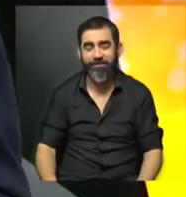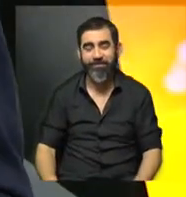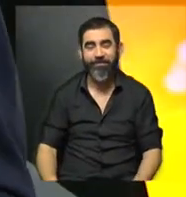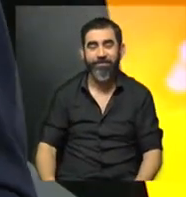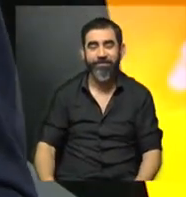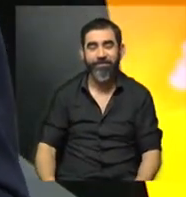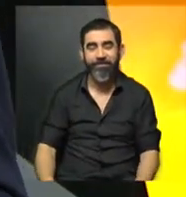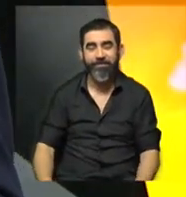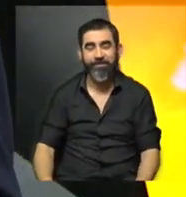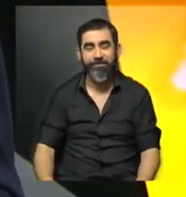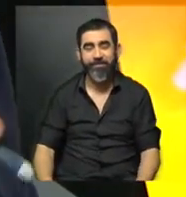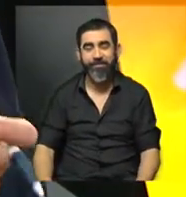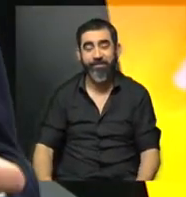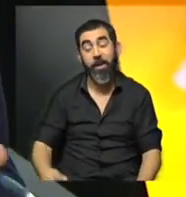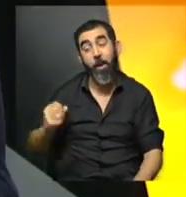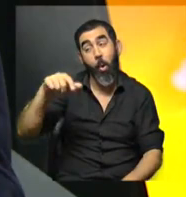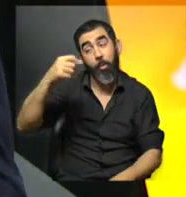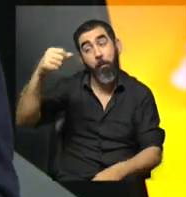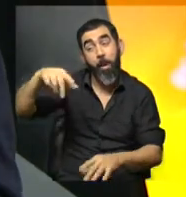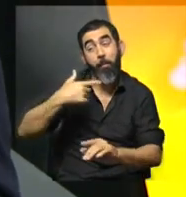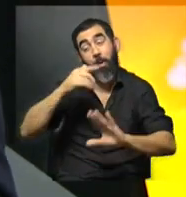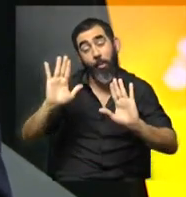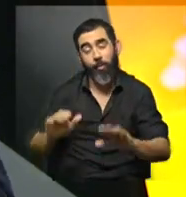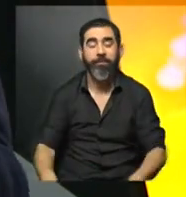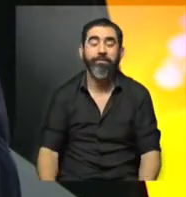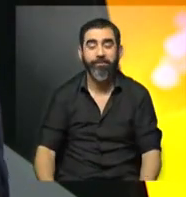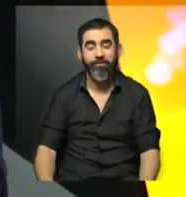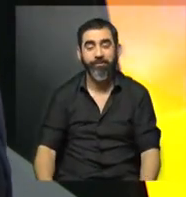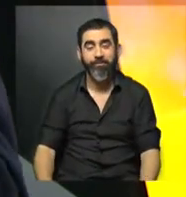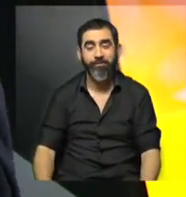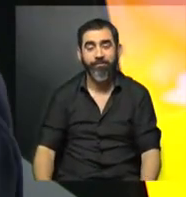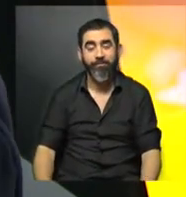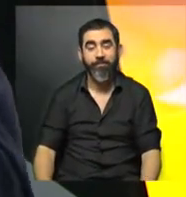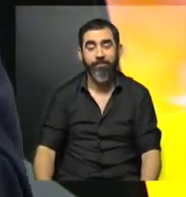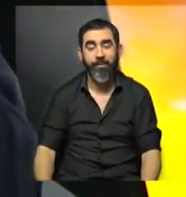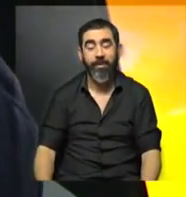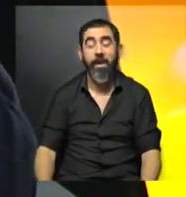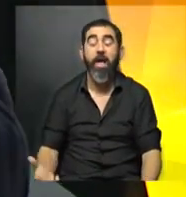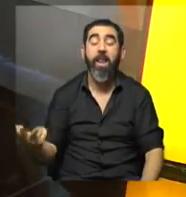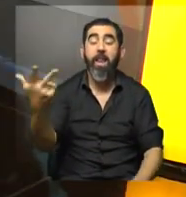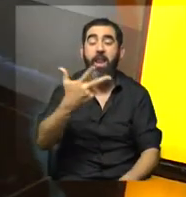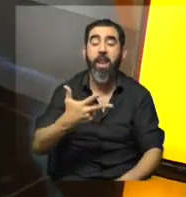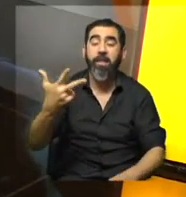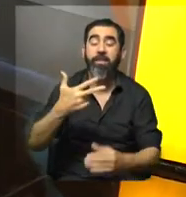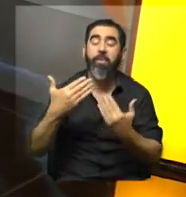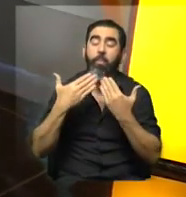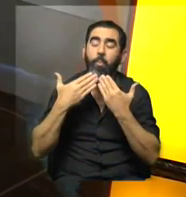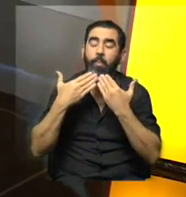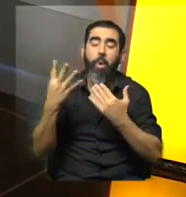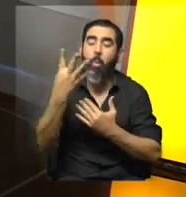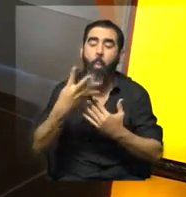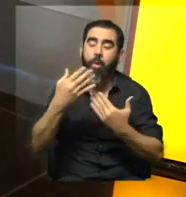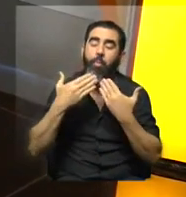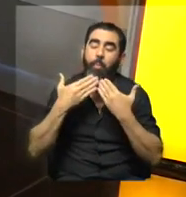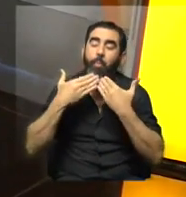Está bien. Es plan B. Sí, funciona. Mariela Volatti, Paula Céspedes, Natalia Odone, Rodrigo